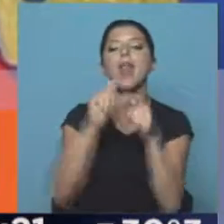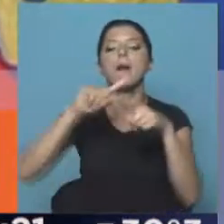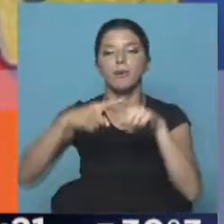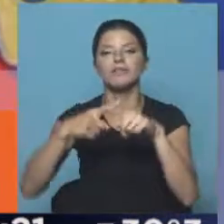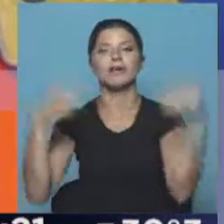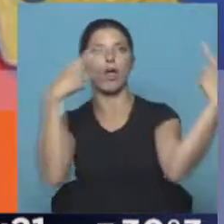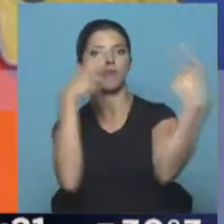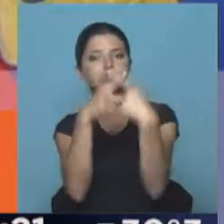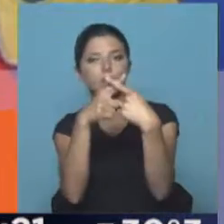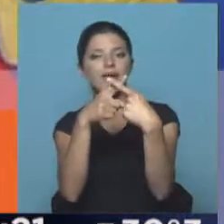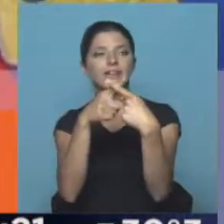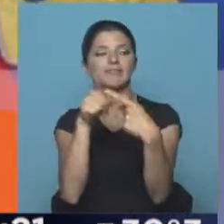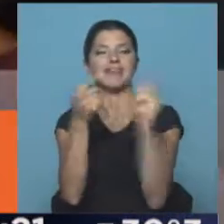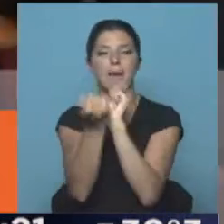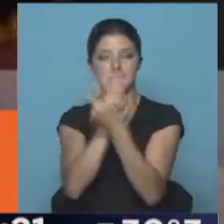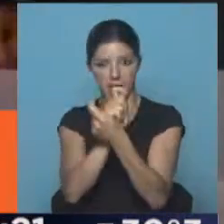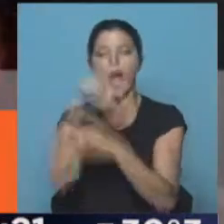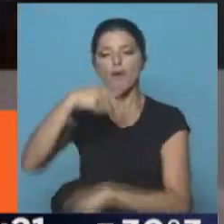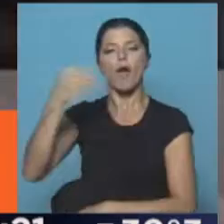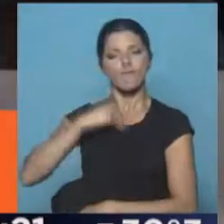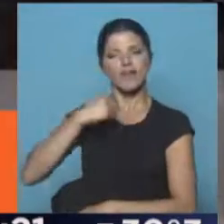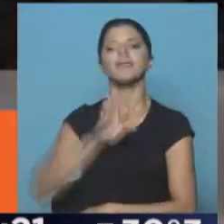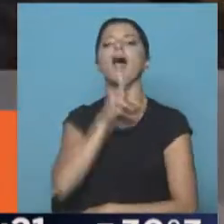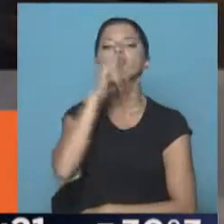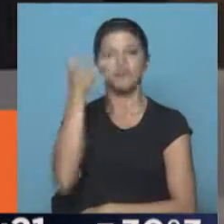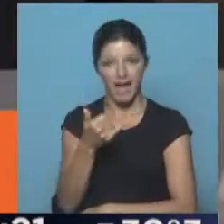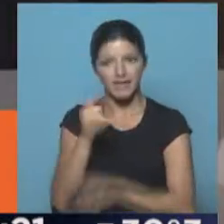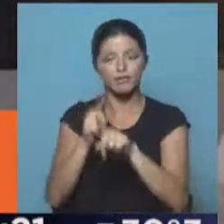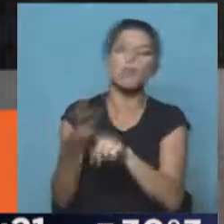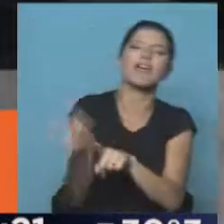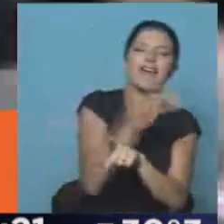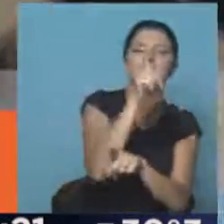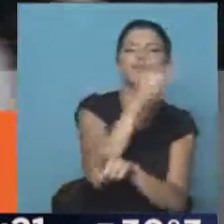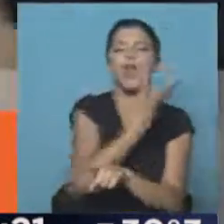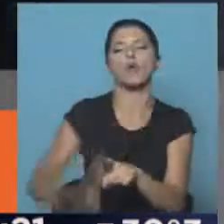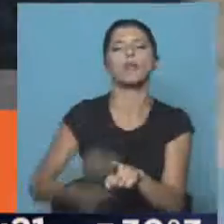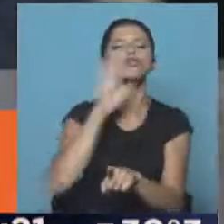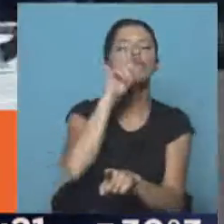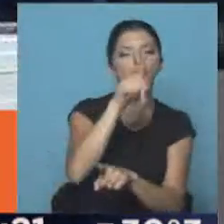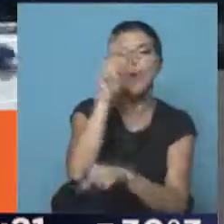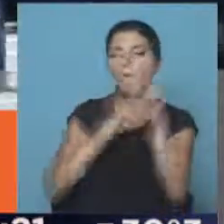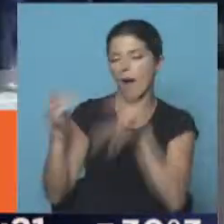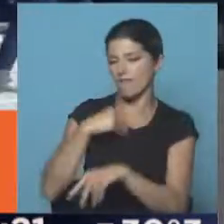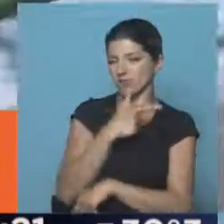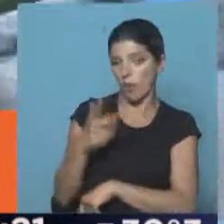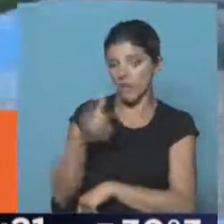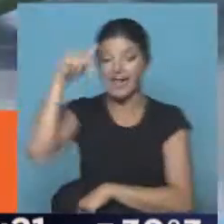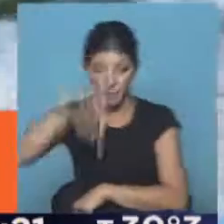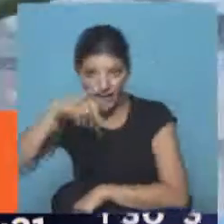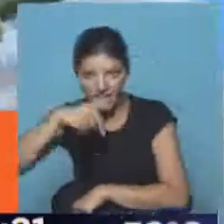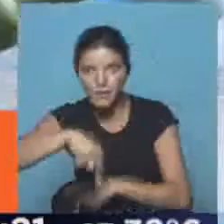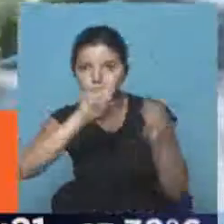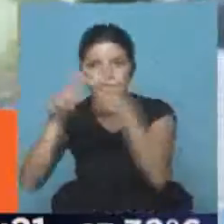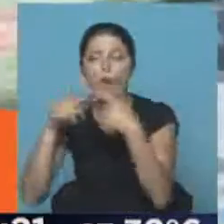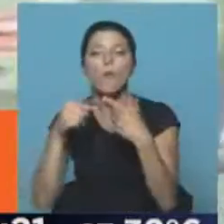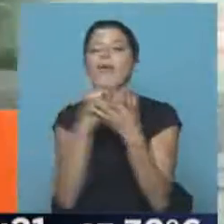confrontación y desconfianza con Rusia, motorizada por las últimas administraciones estadounidenses en una línea que podría remontarse al fin